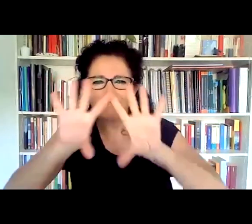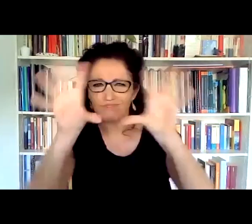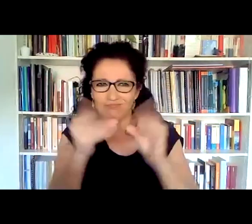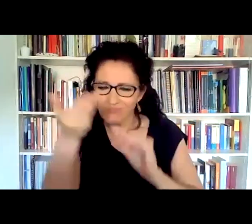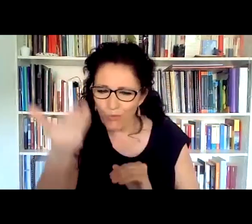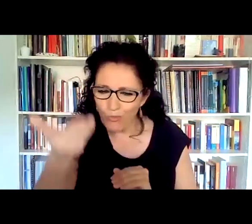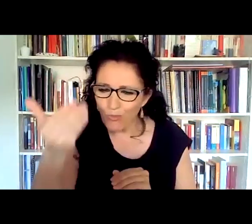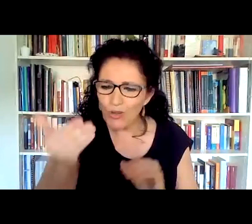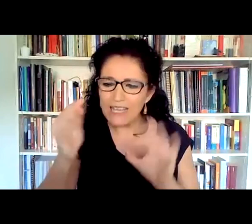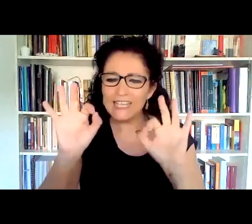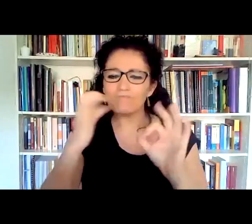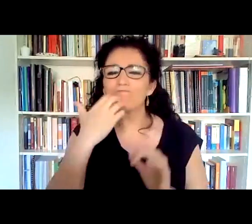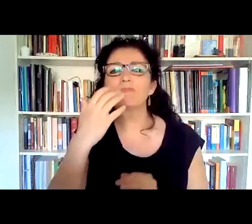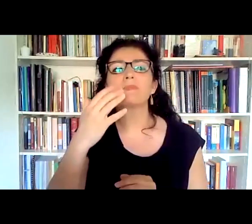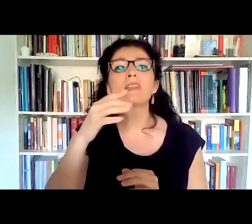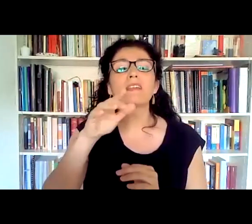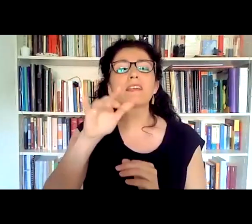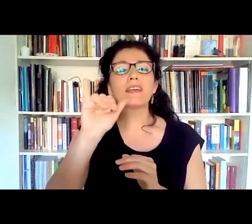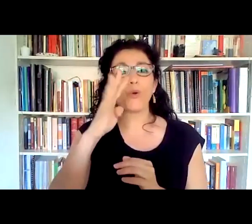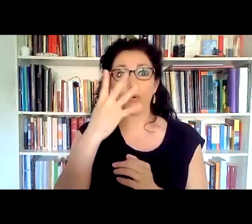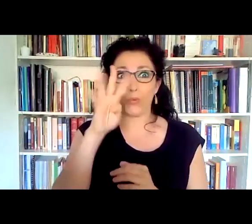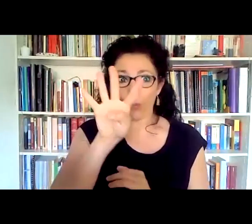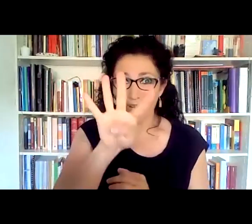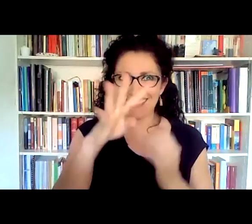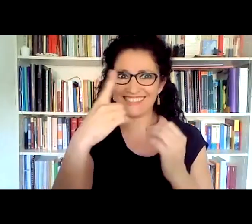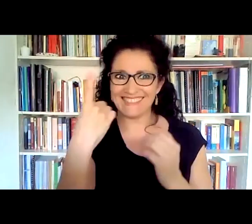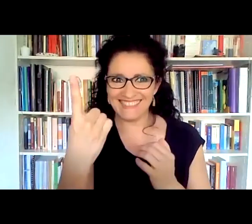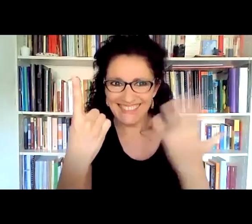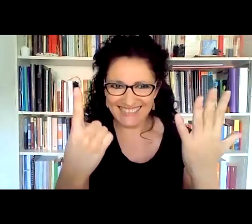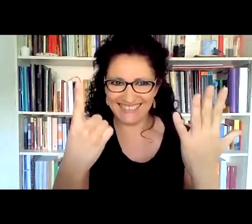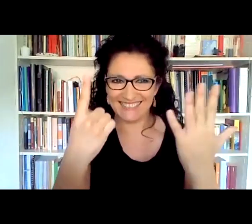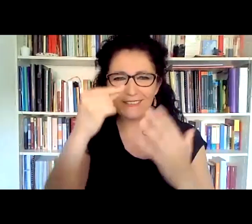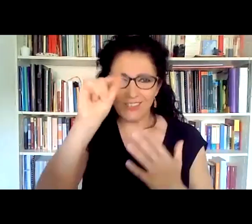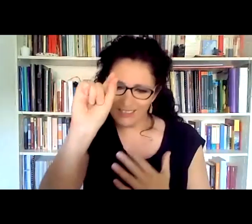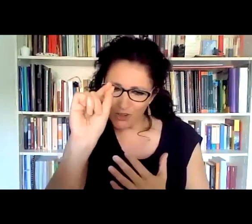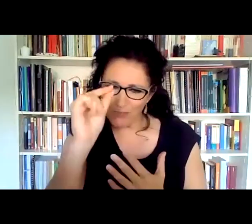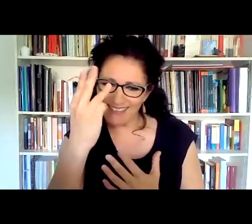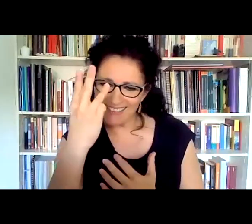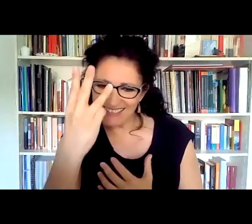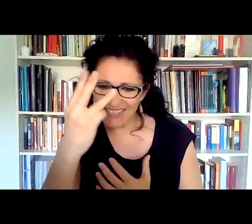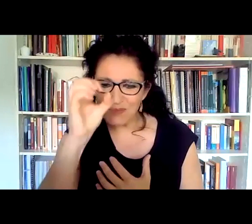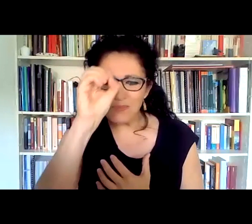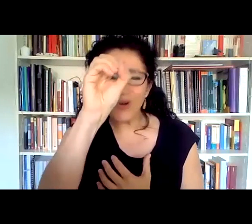En relación al ámbito de interpretación, lo más destacable es que el